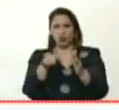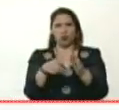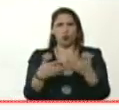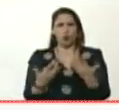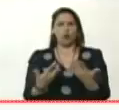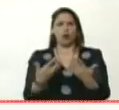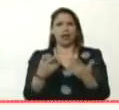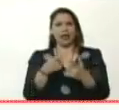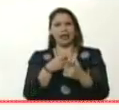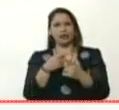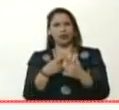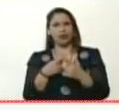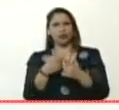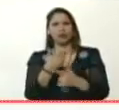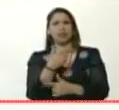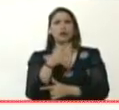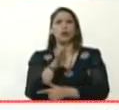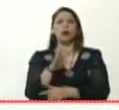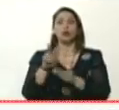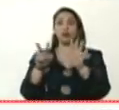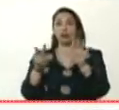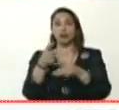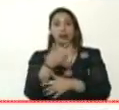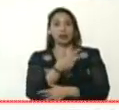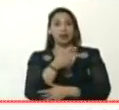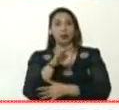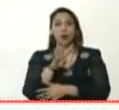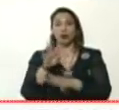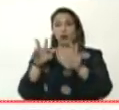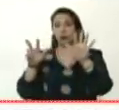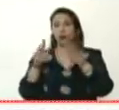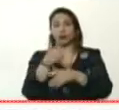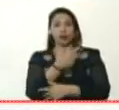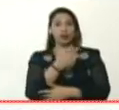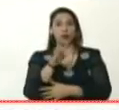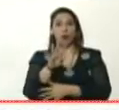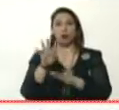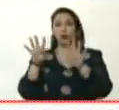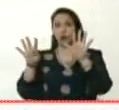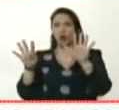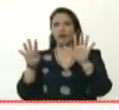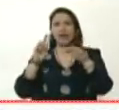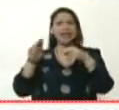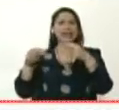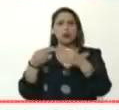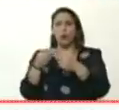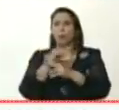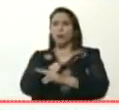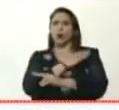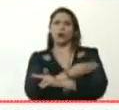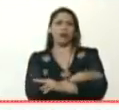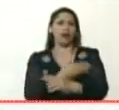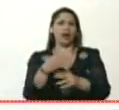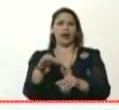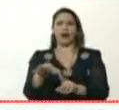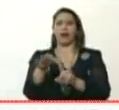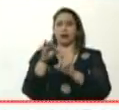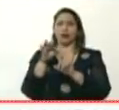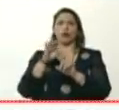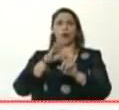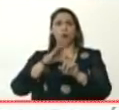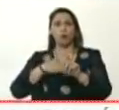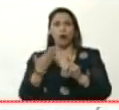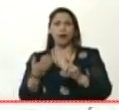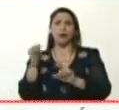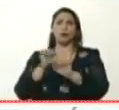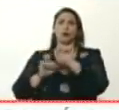esta está 347, 348, 349, dice en una parte, ningún poder establecido podrá oponerse